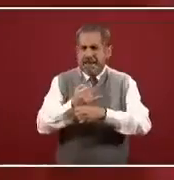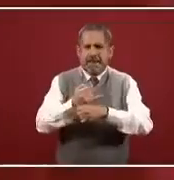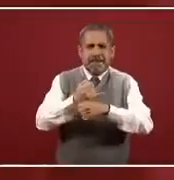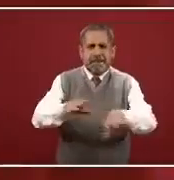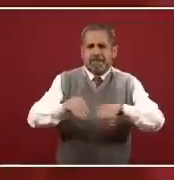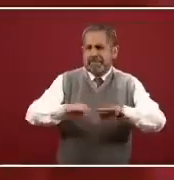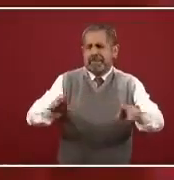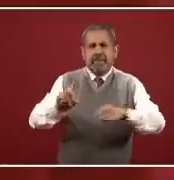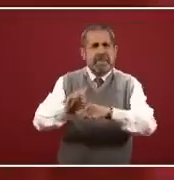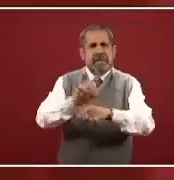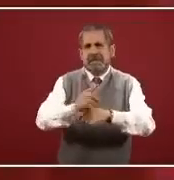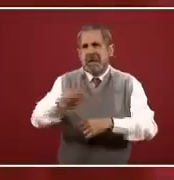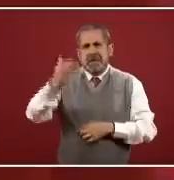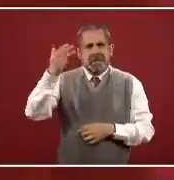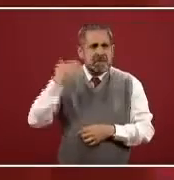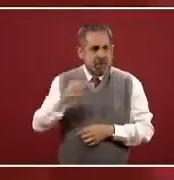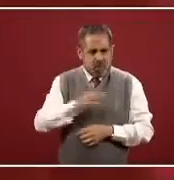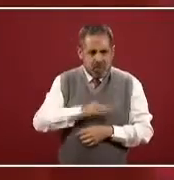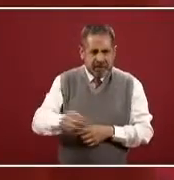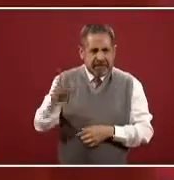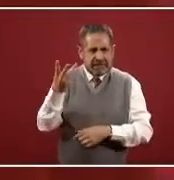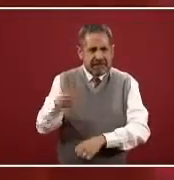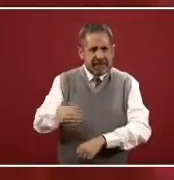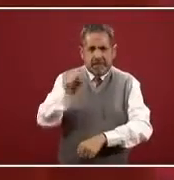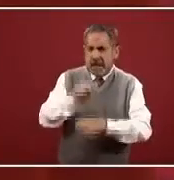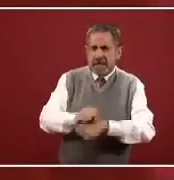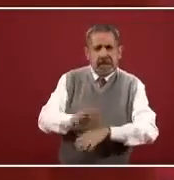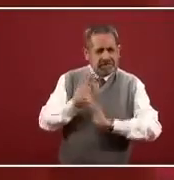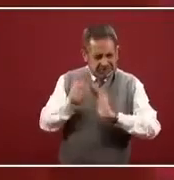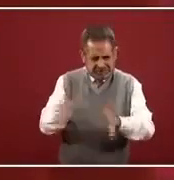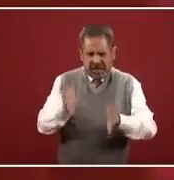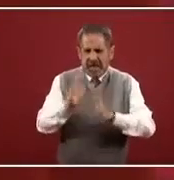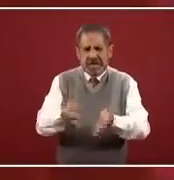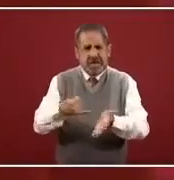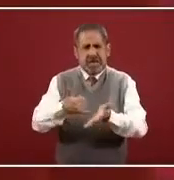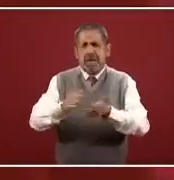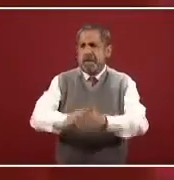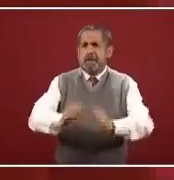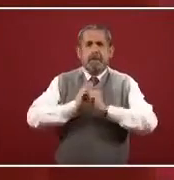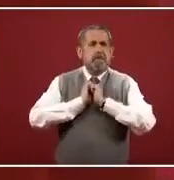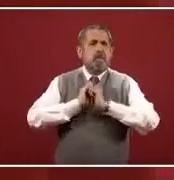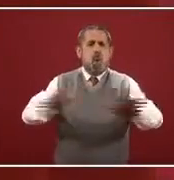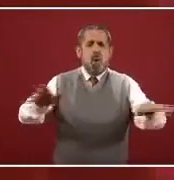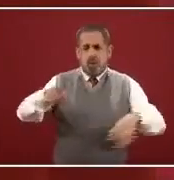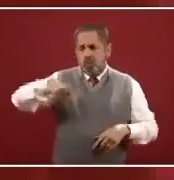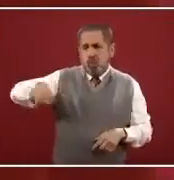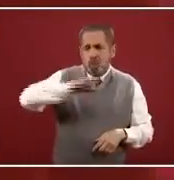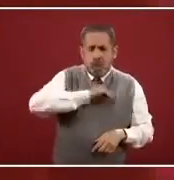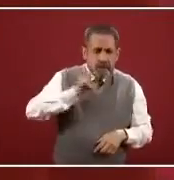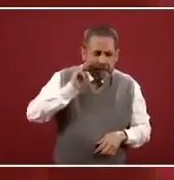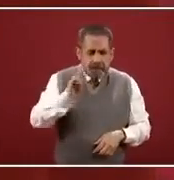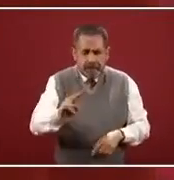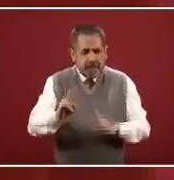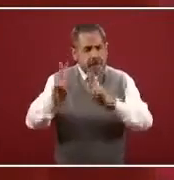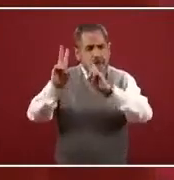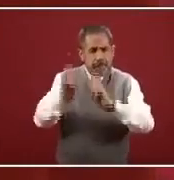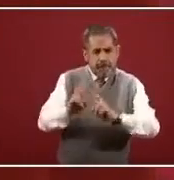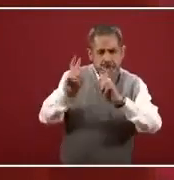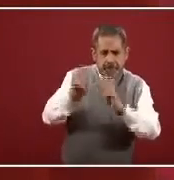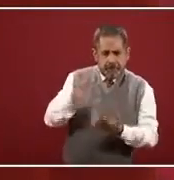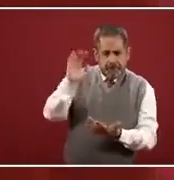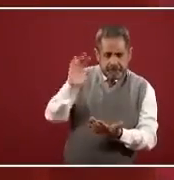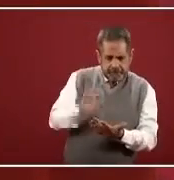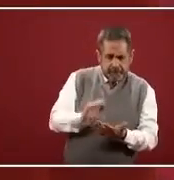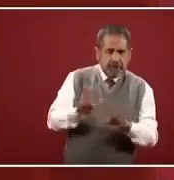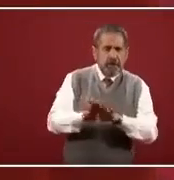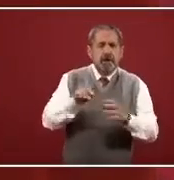hace más o menos 3 semanas. Está abierto, cualquier persona lo puede descargar, lo encuentran ustedes en el apartado